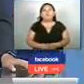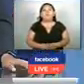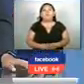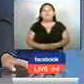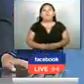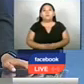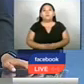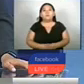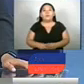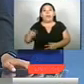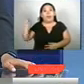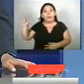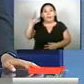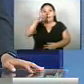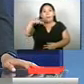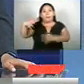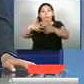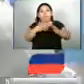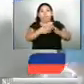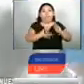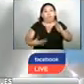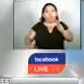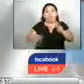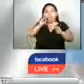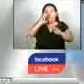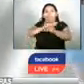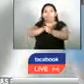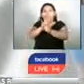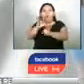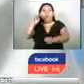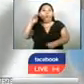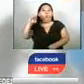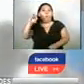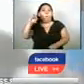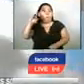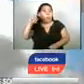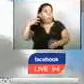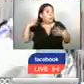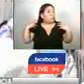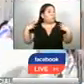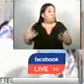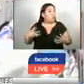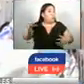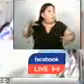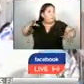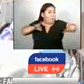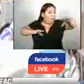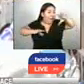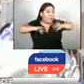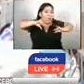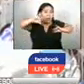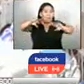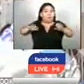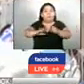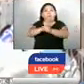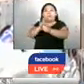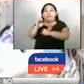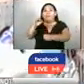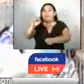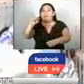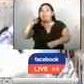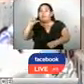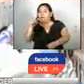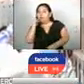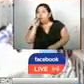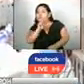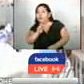La Casa Blanca advierte que la variante Omicron puede ser el doble de contagiosa en comparación al linaje Delta, y esto se